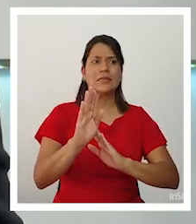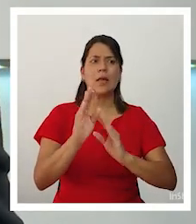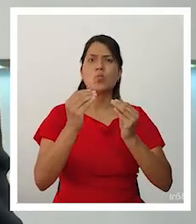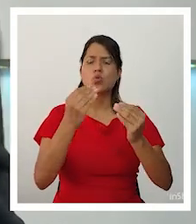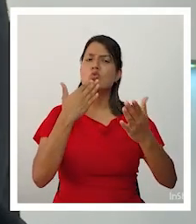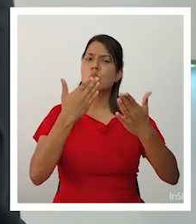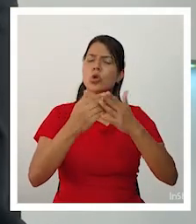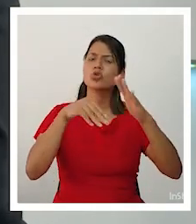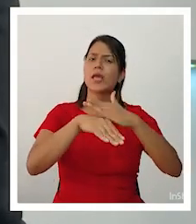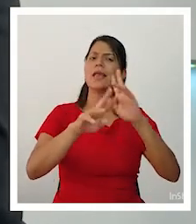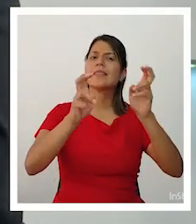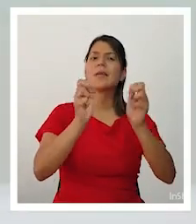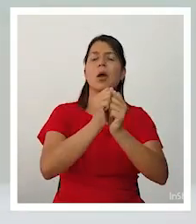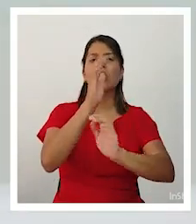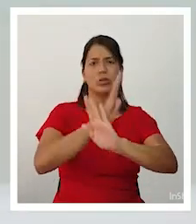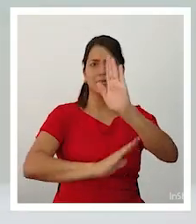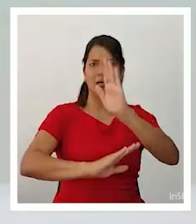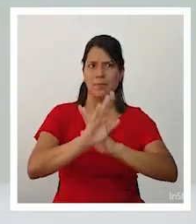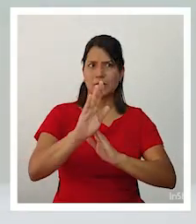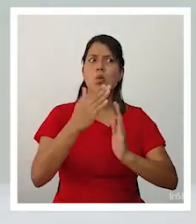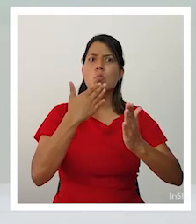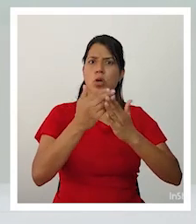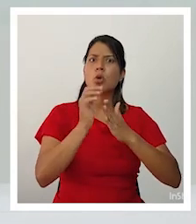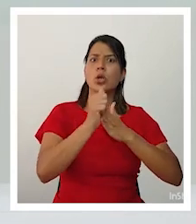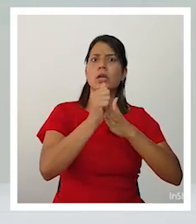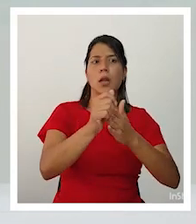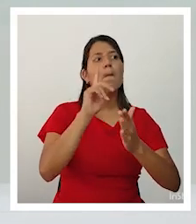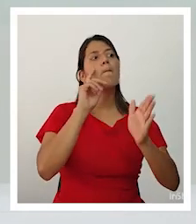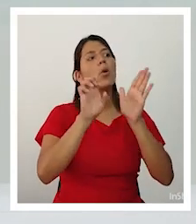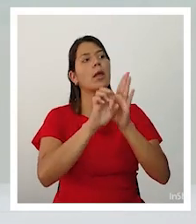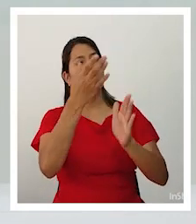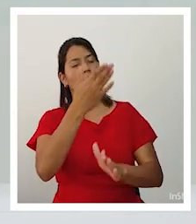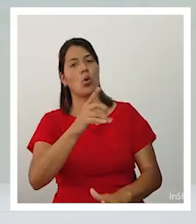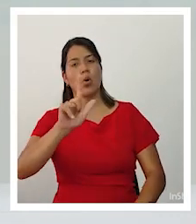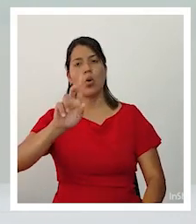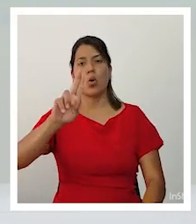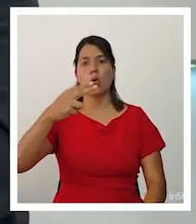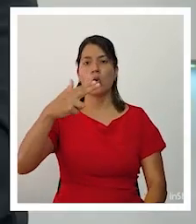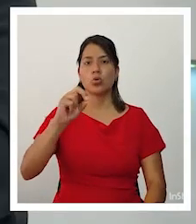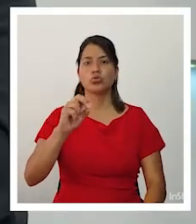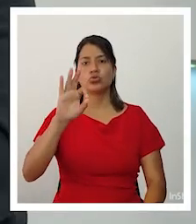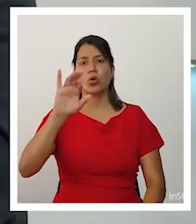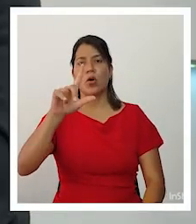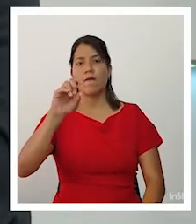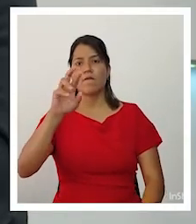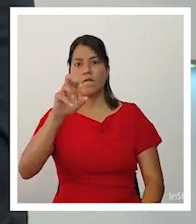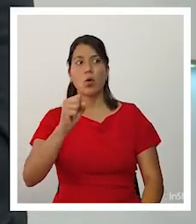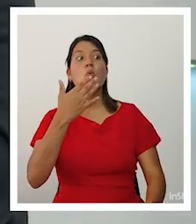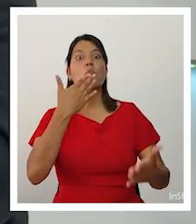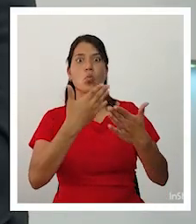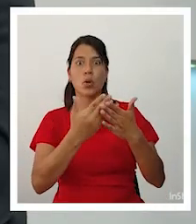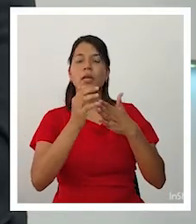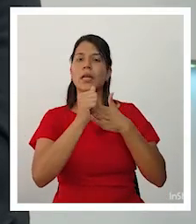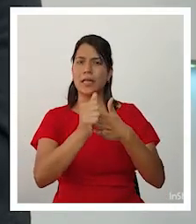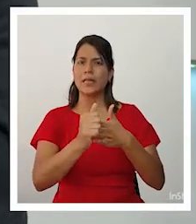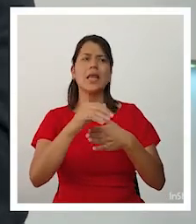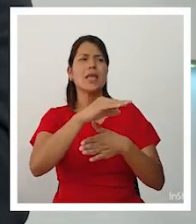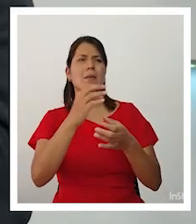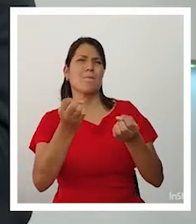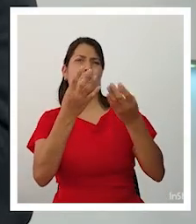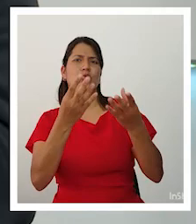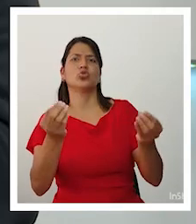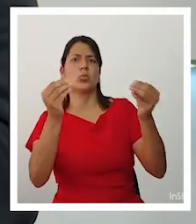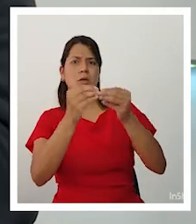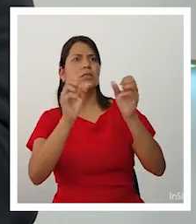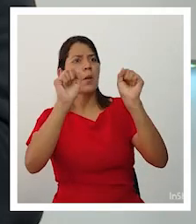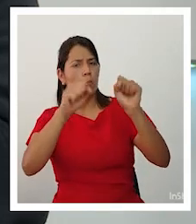ejemplo, Luis Flores, o Lucho Flores, es un ejemplo de líder, es un buen líder, y hay muchos más que